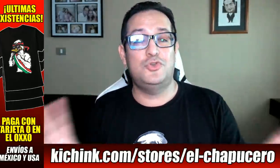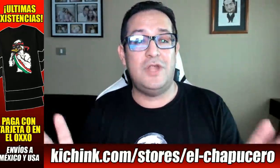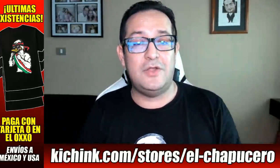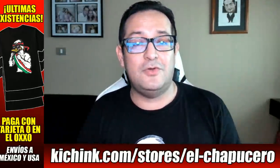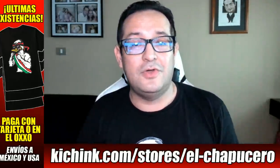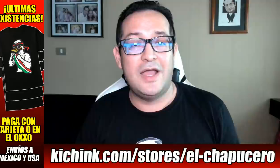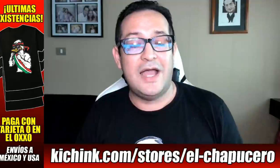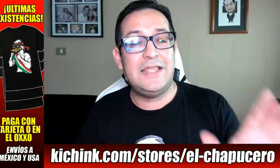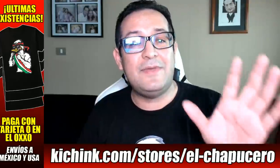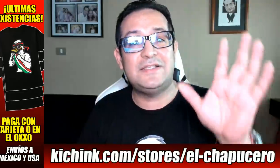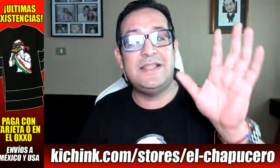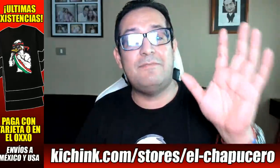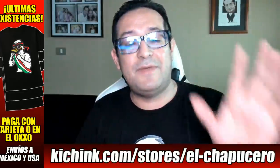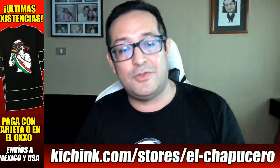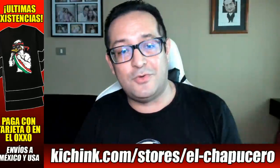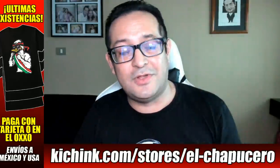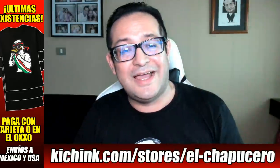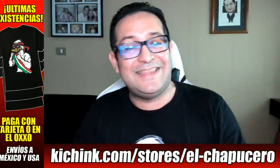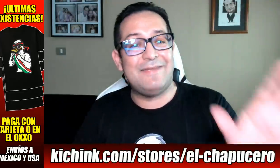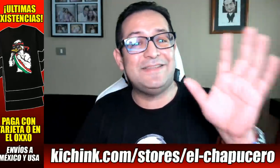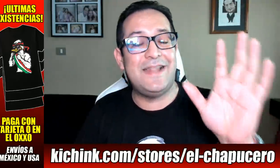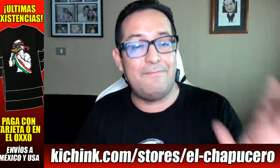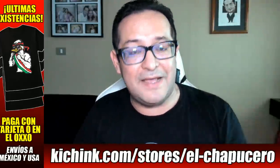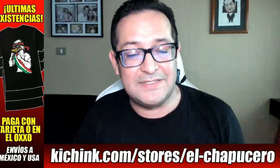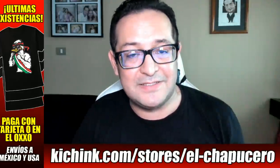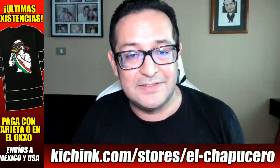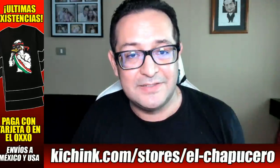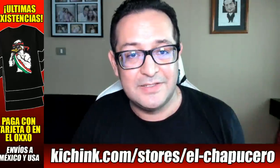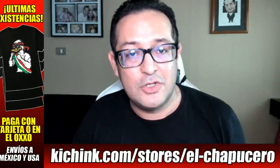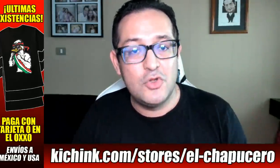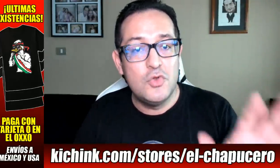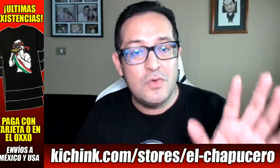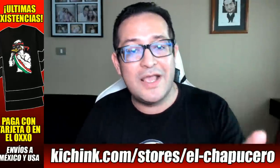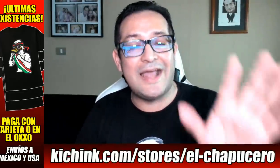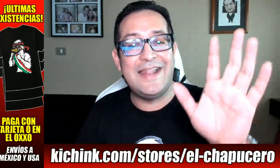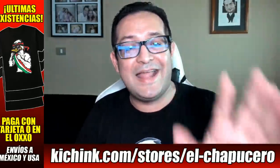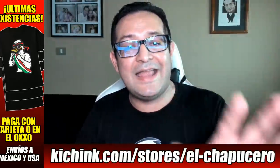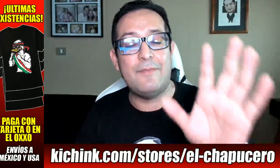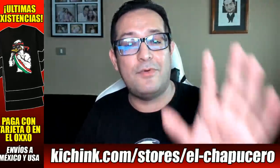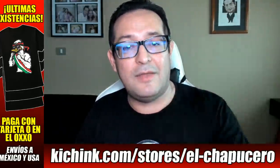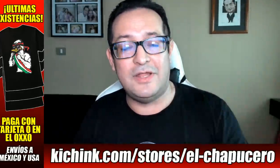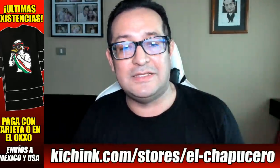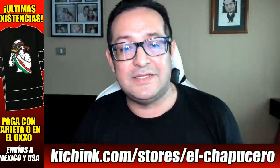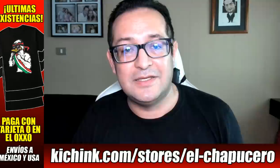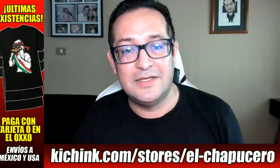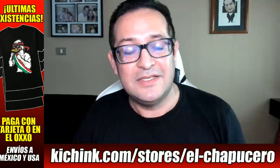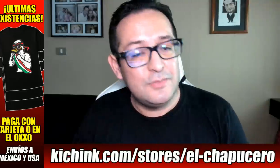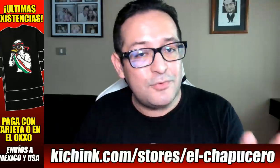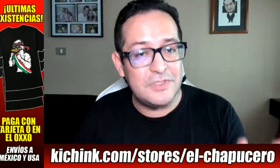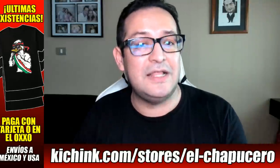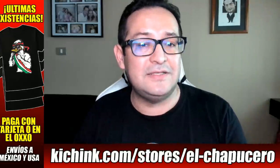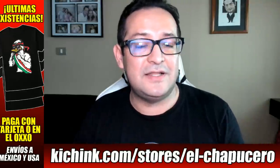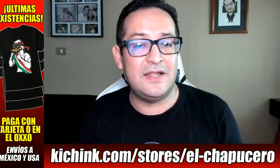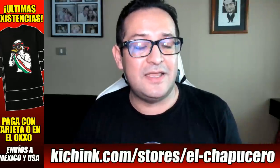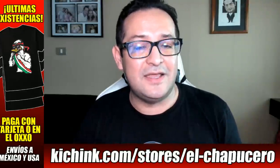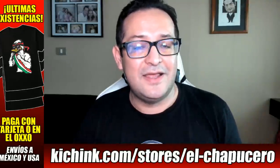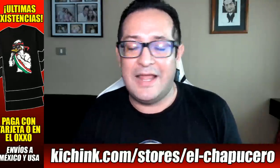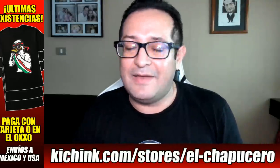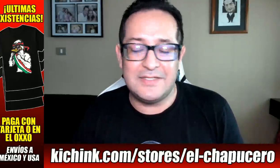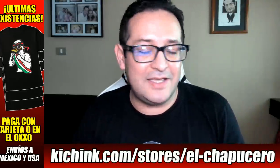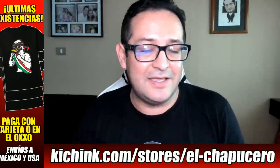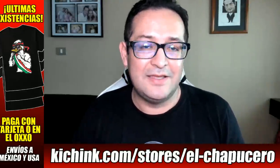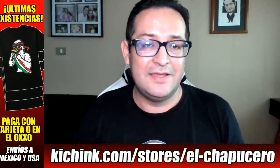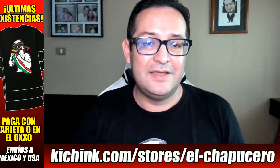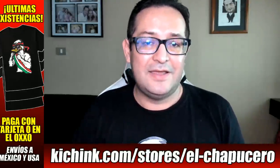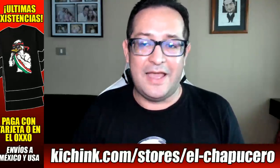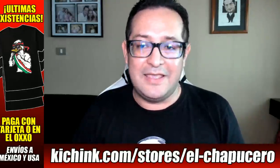revolucionario del perdón a través de la paz nunca nada por la violencia es importante señalar que la